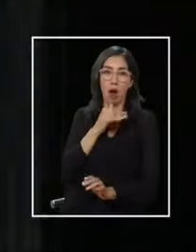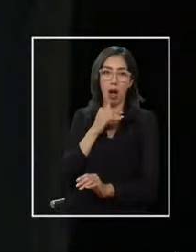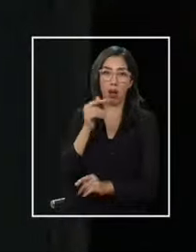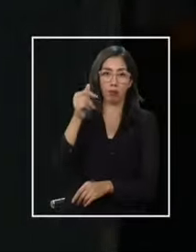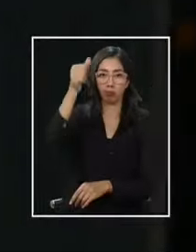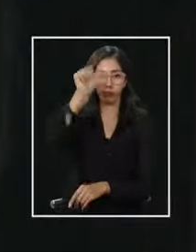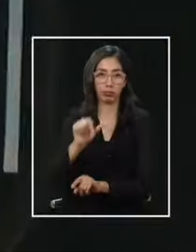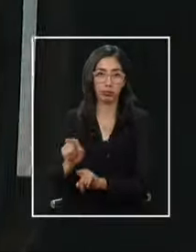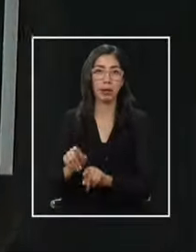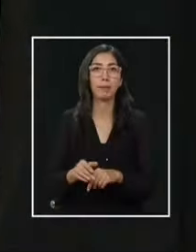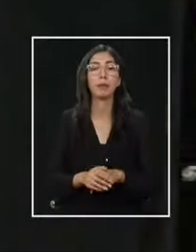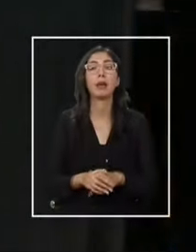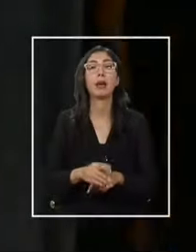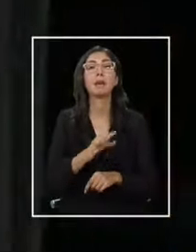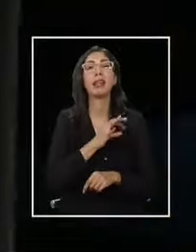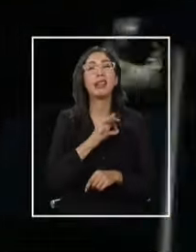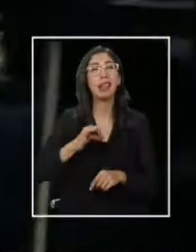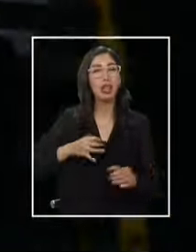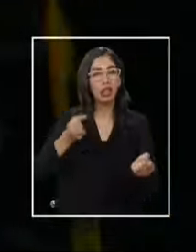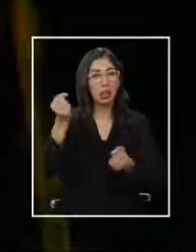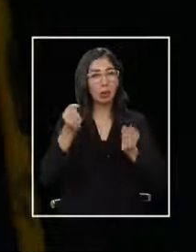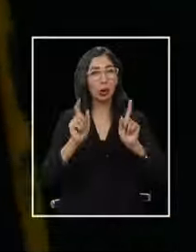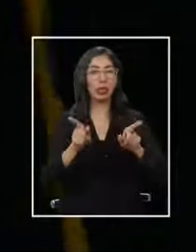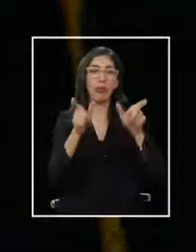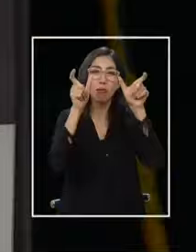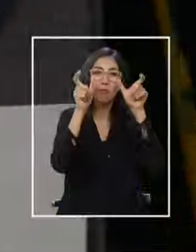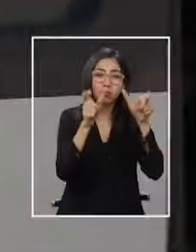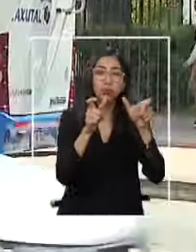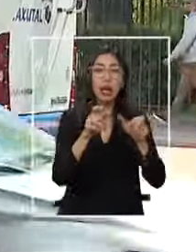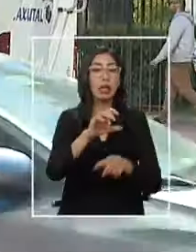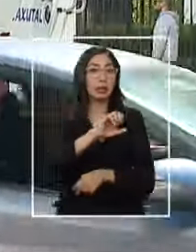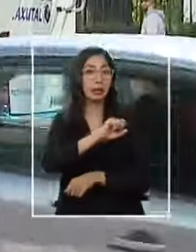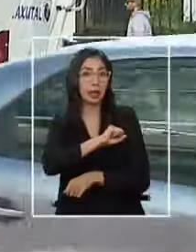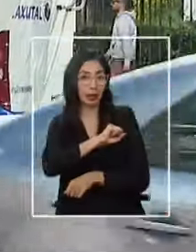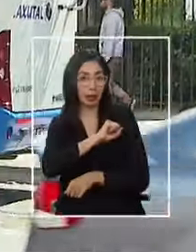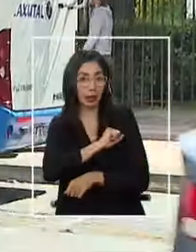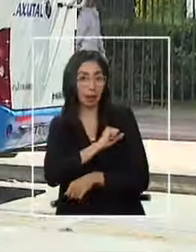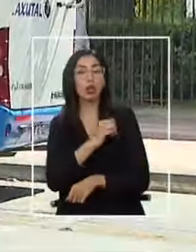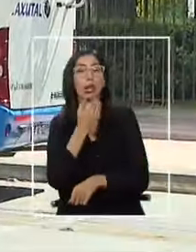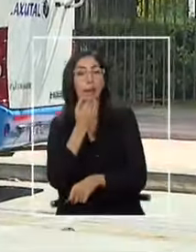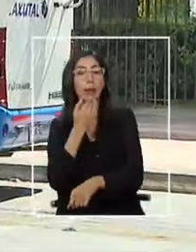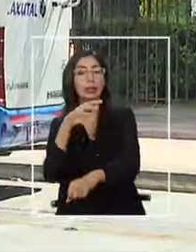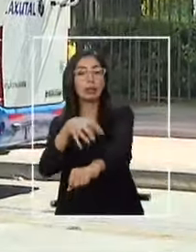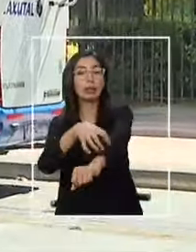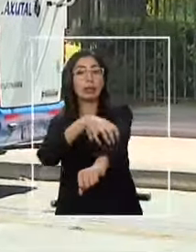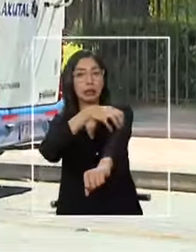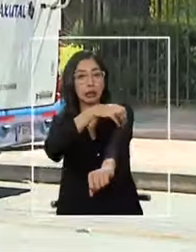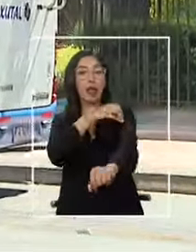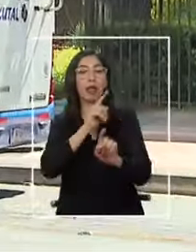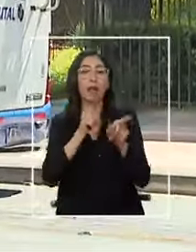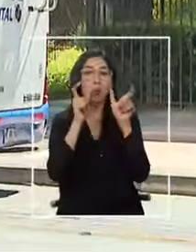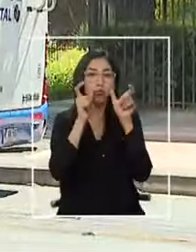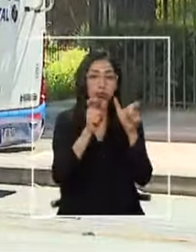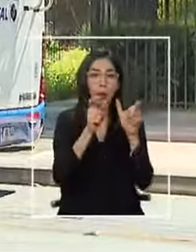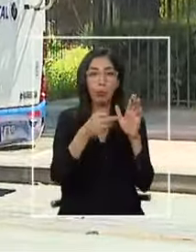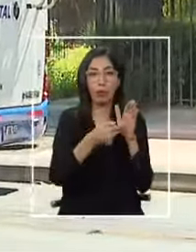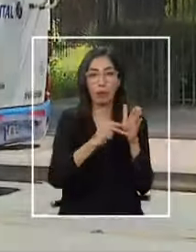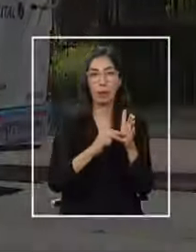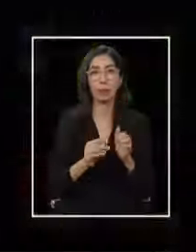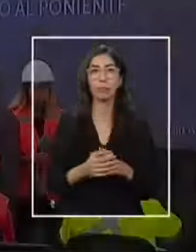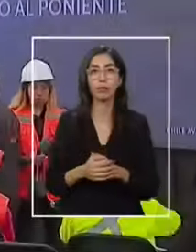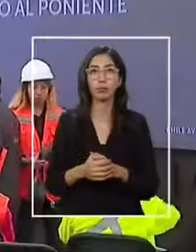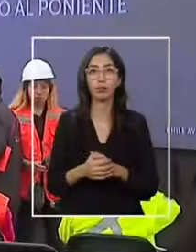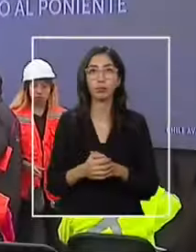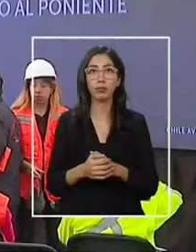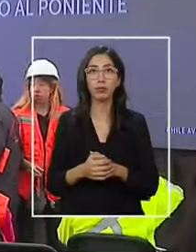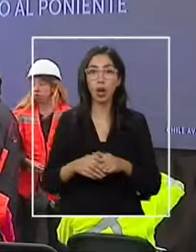de fiscalizar. Aparte de Santiago, se están instalando validadores en otras ciudades para terminar con este problema. Hoy día ya tenemos,